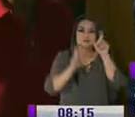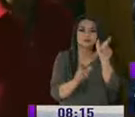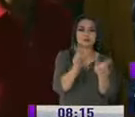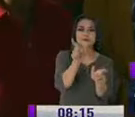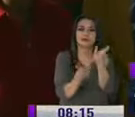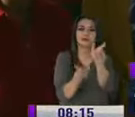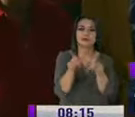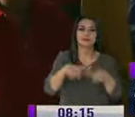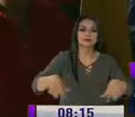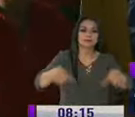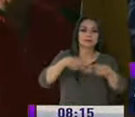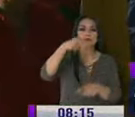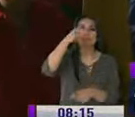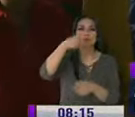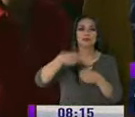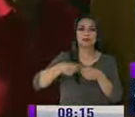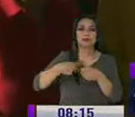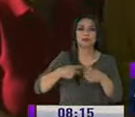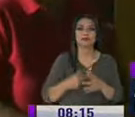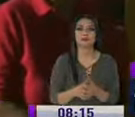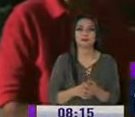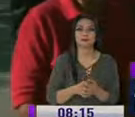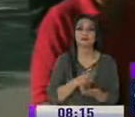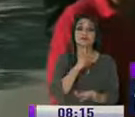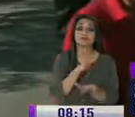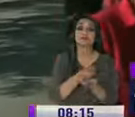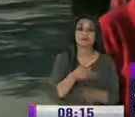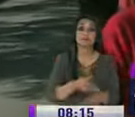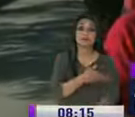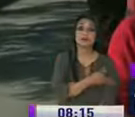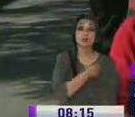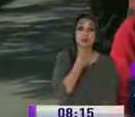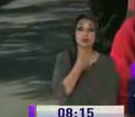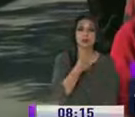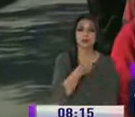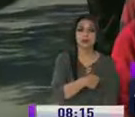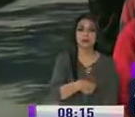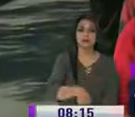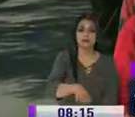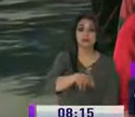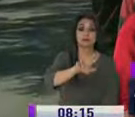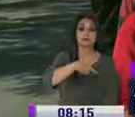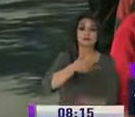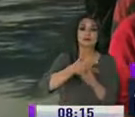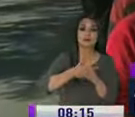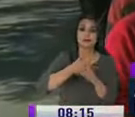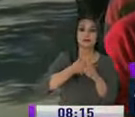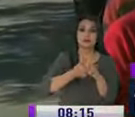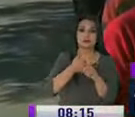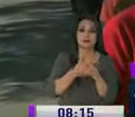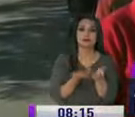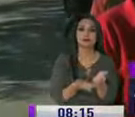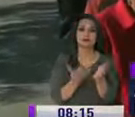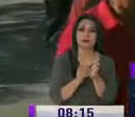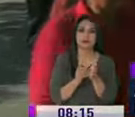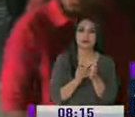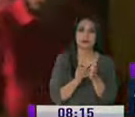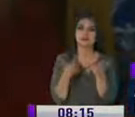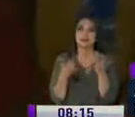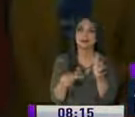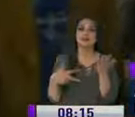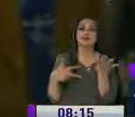este sector del norte de la capital. Y es que, como tú lo acabas de decir, en aproximadamente 3 meses se reactivarán estas